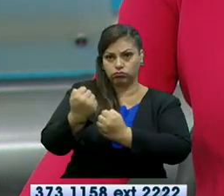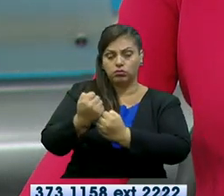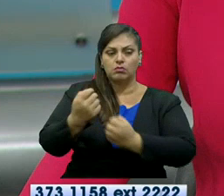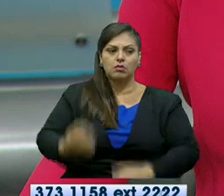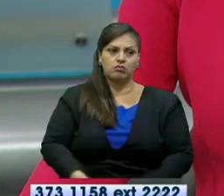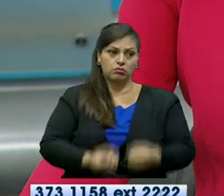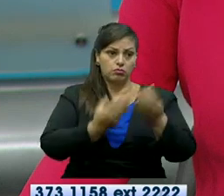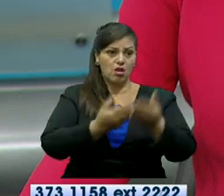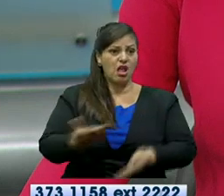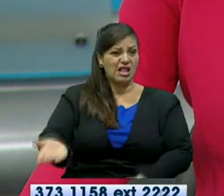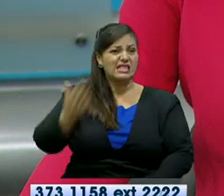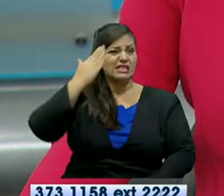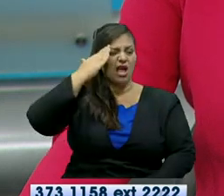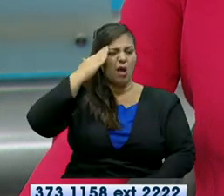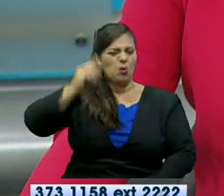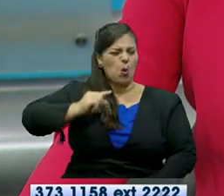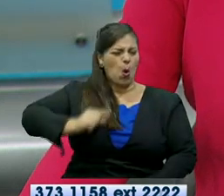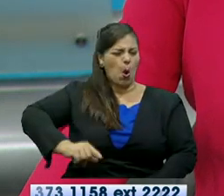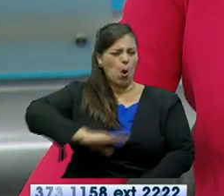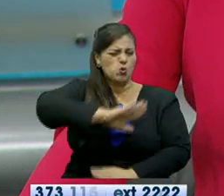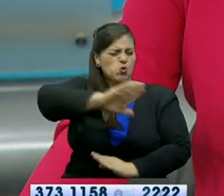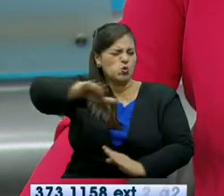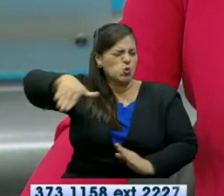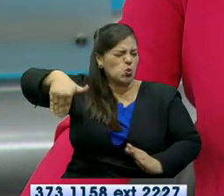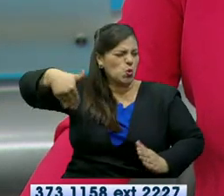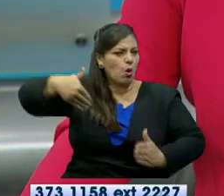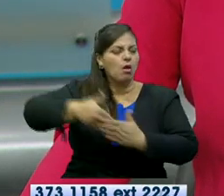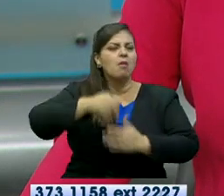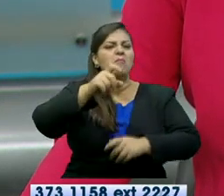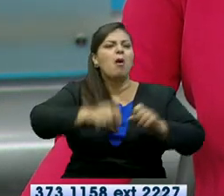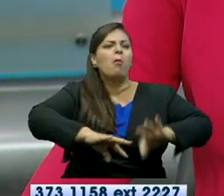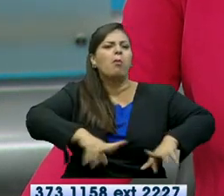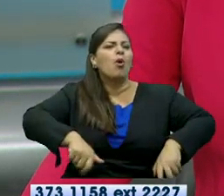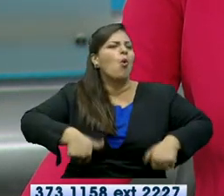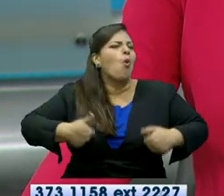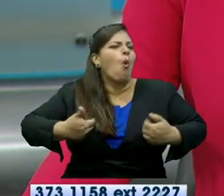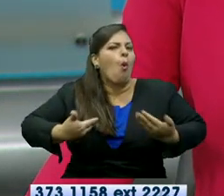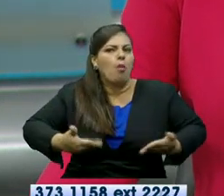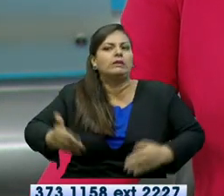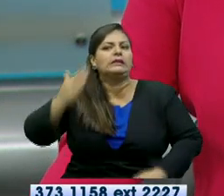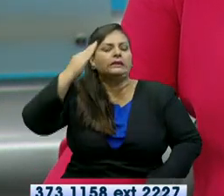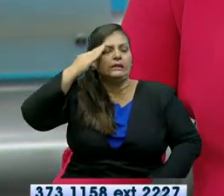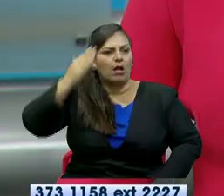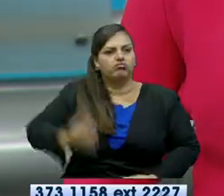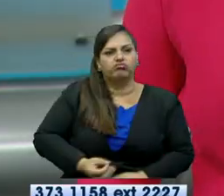podría contribuir a esclarecer el entramado de corrupción dentro de Petroecuador.